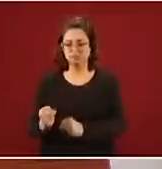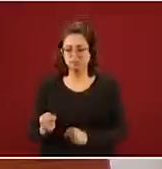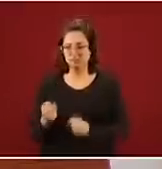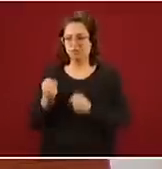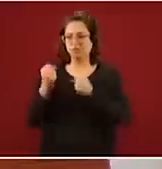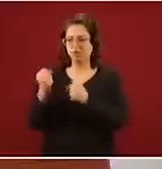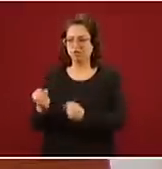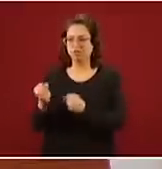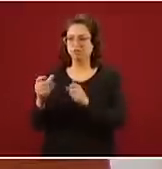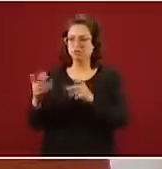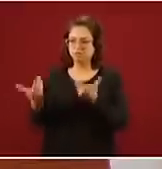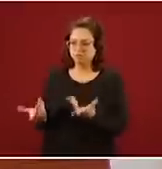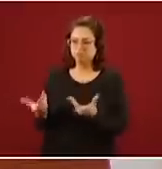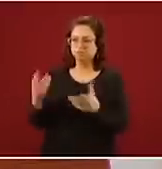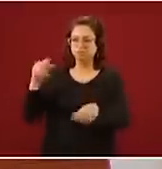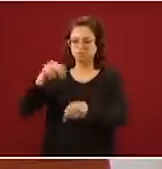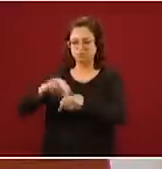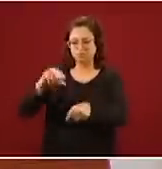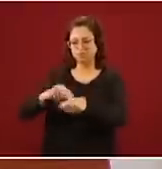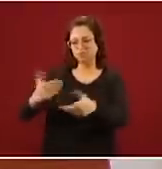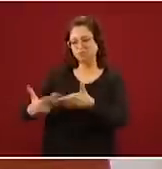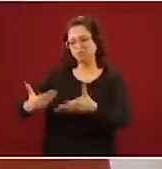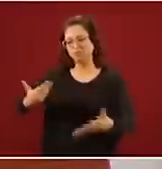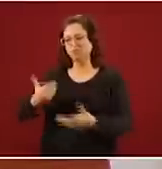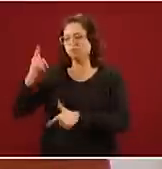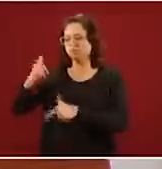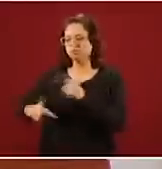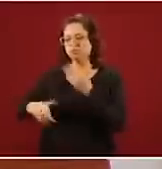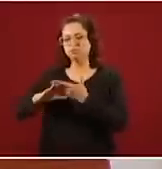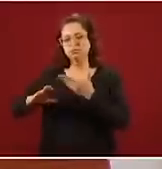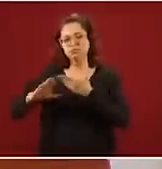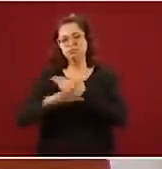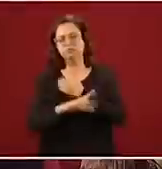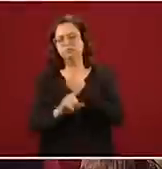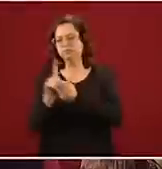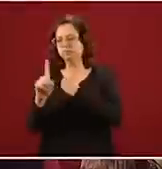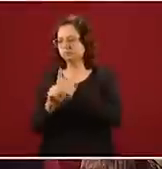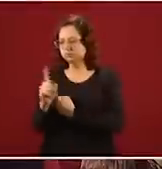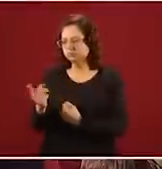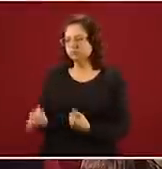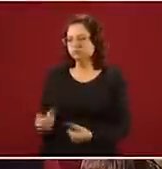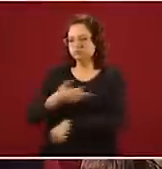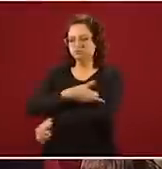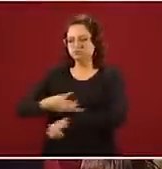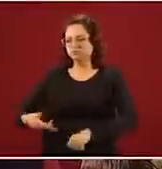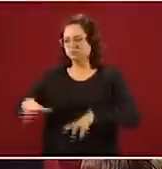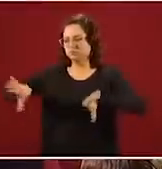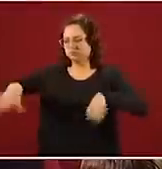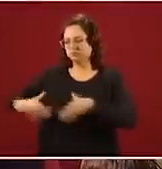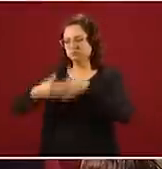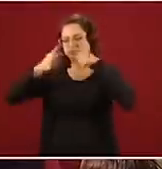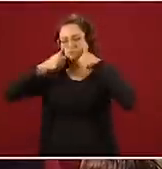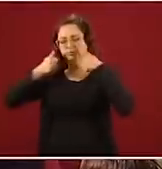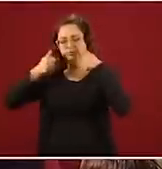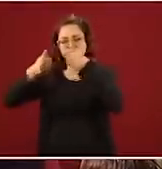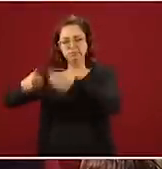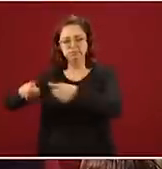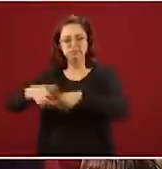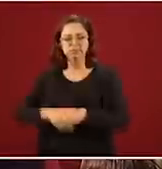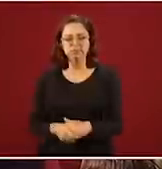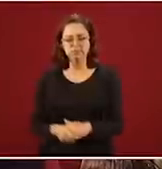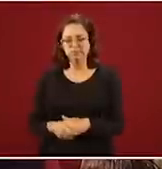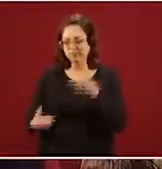preventiva, cuyo centro de atención será la familia y la comunidad. Se encargará este